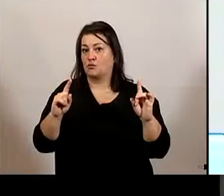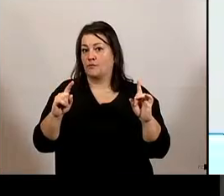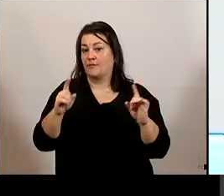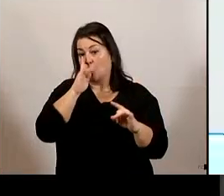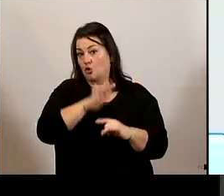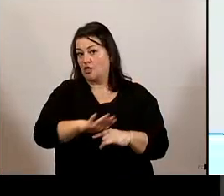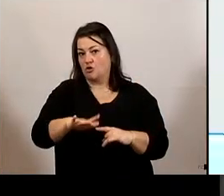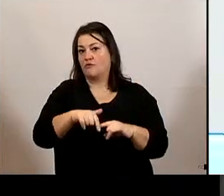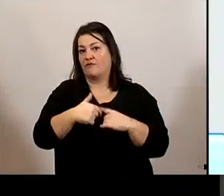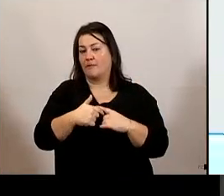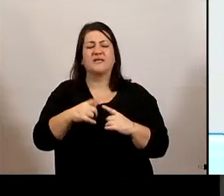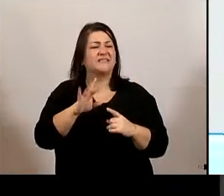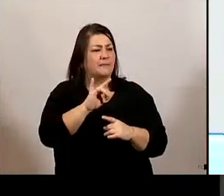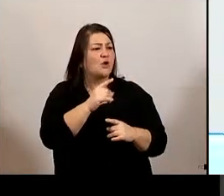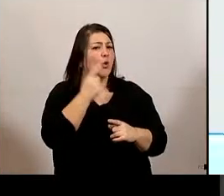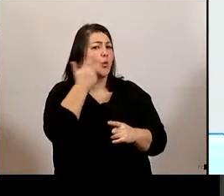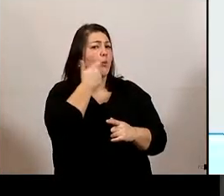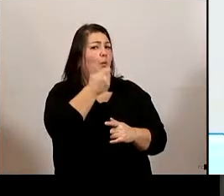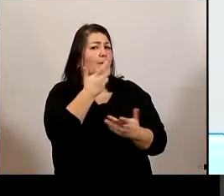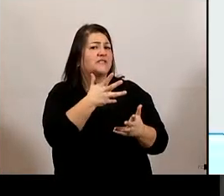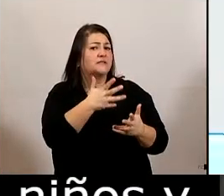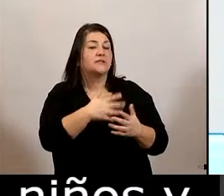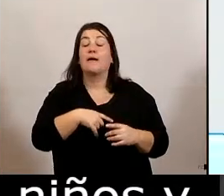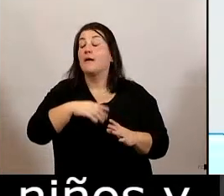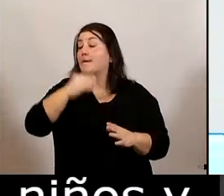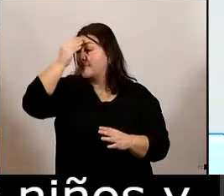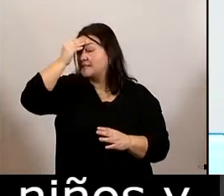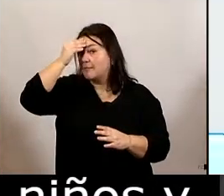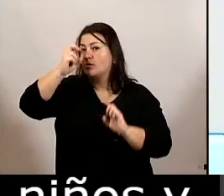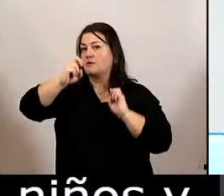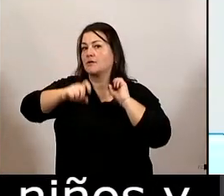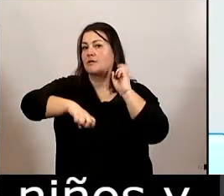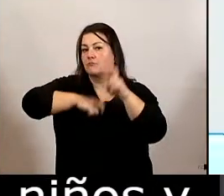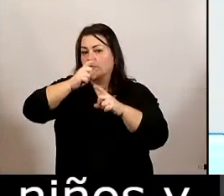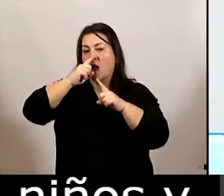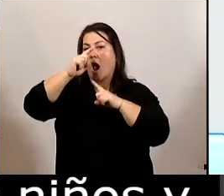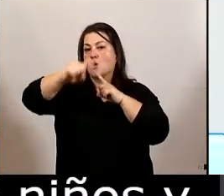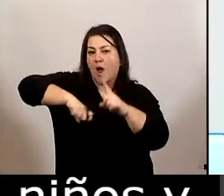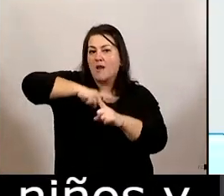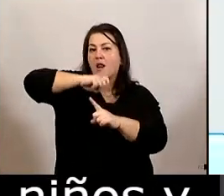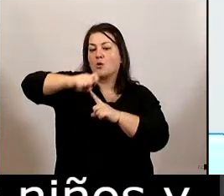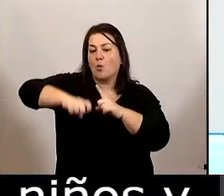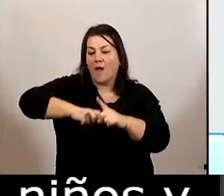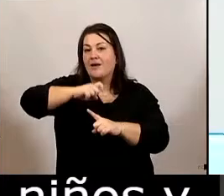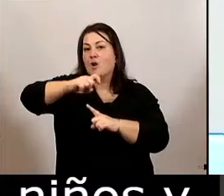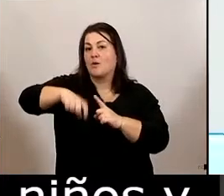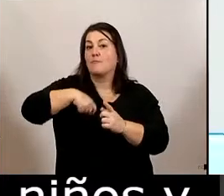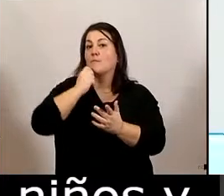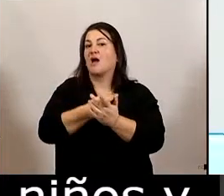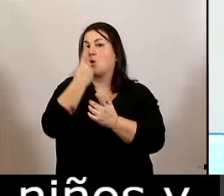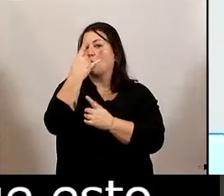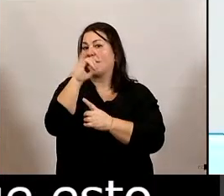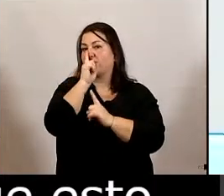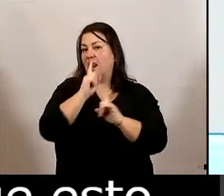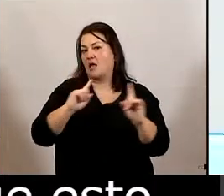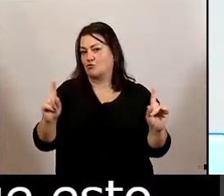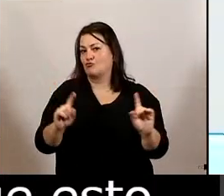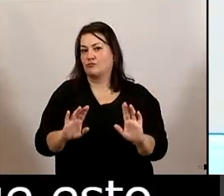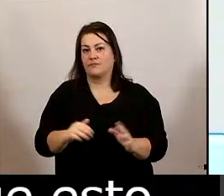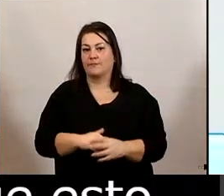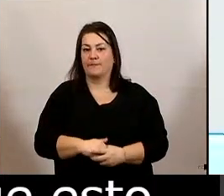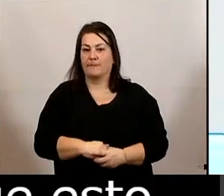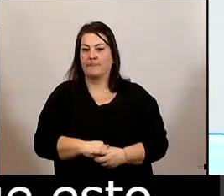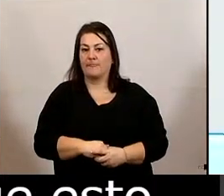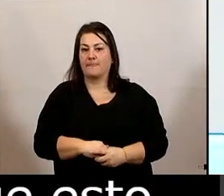estas niñas. Sí, pero ¿durante cuánto tiempo? La idea es seguir renovándola anualmente, porque esto se paga una vez al año. ¿Qué idea,